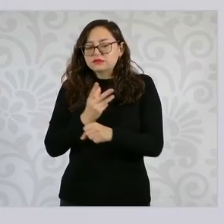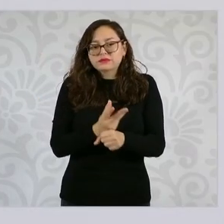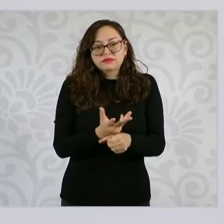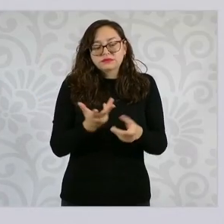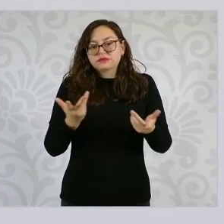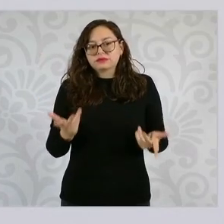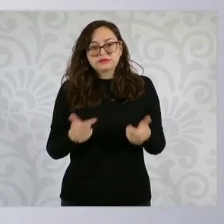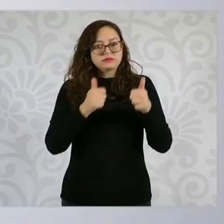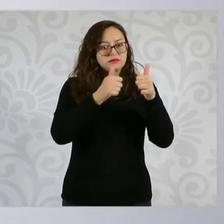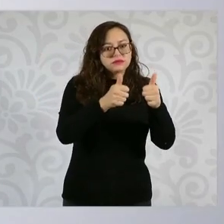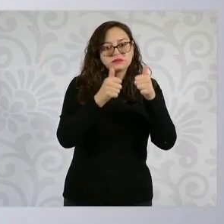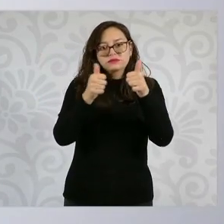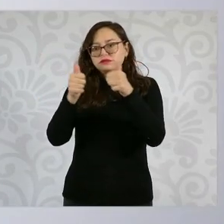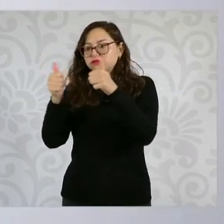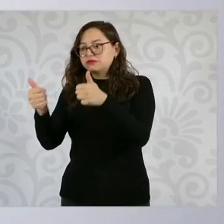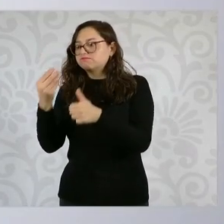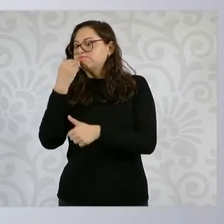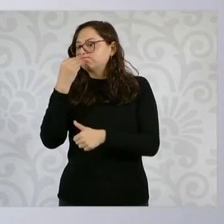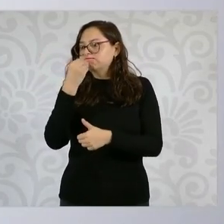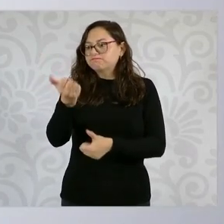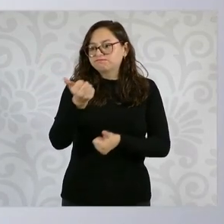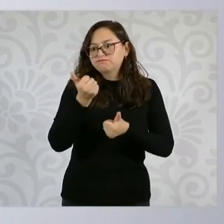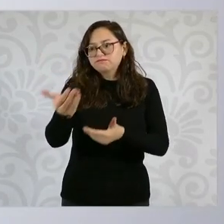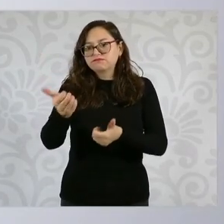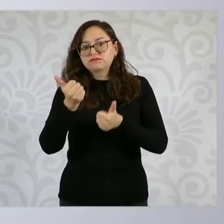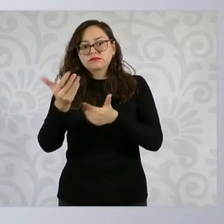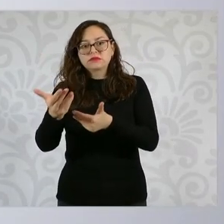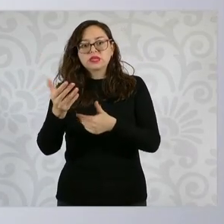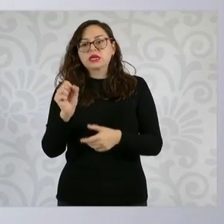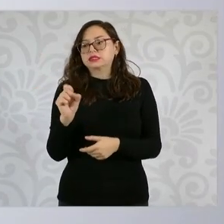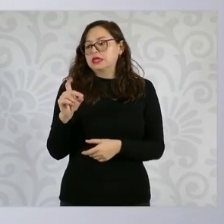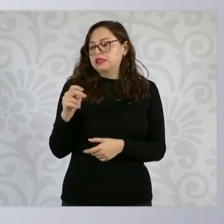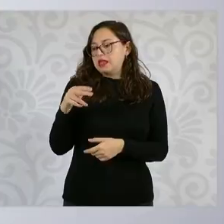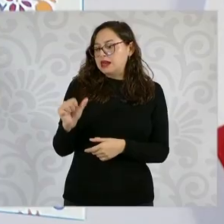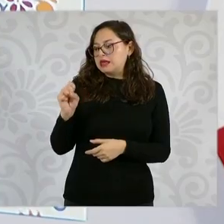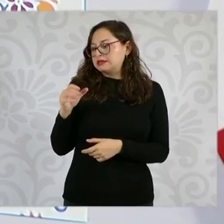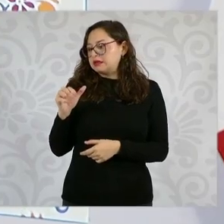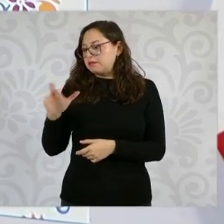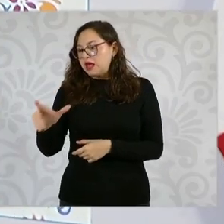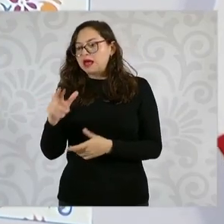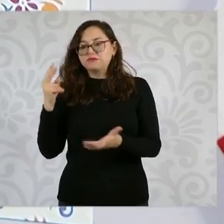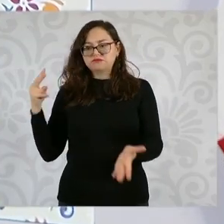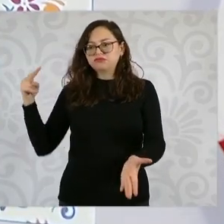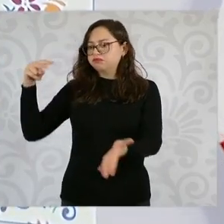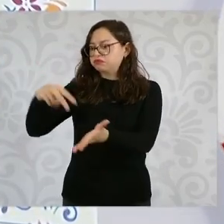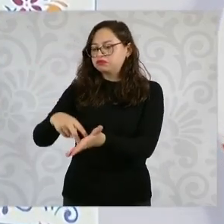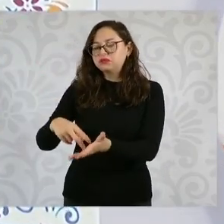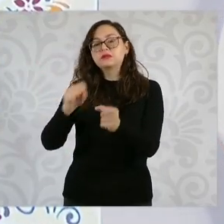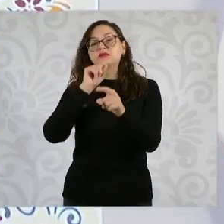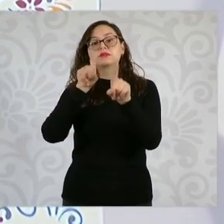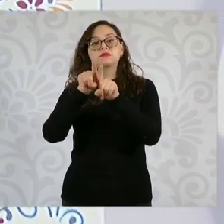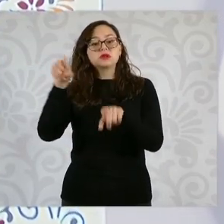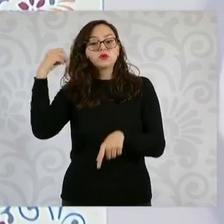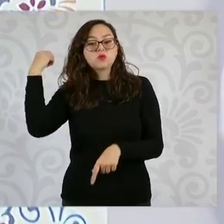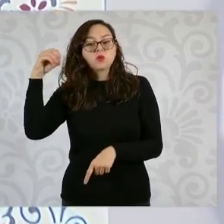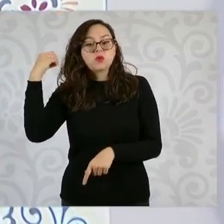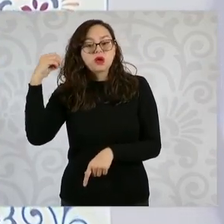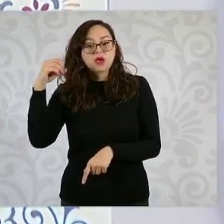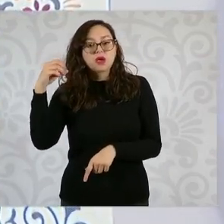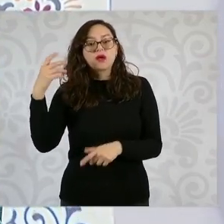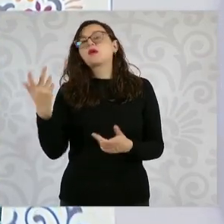y atendiendo con envío de despensas, por defensa, por marina, también en el caso de Oaxaca. Y